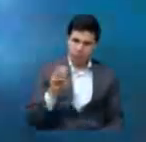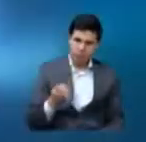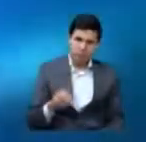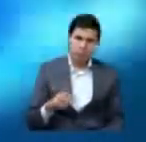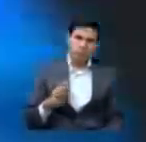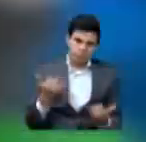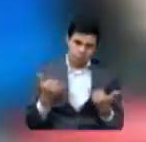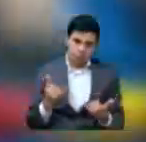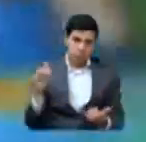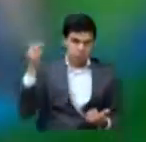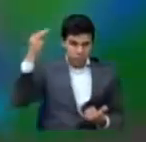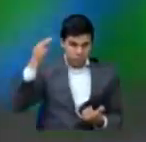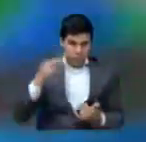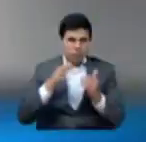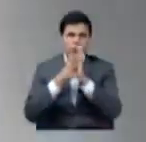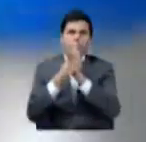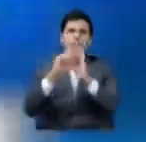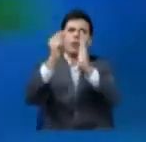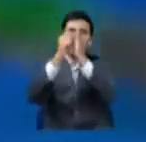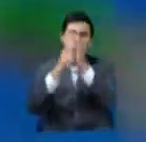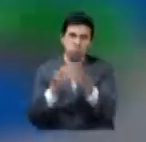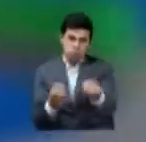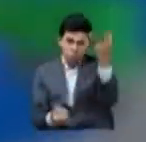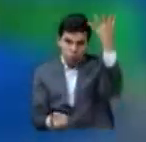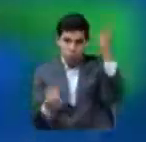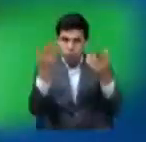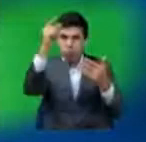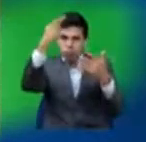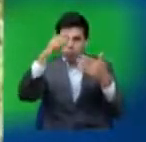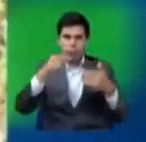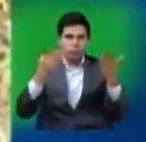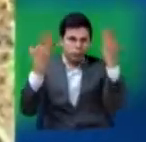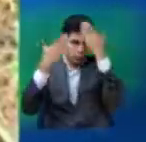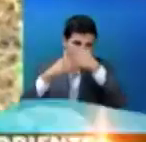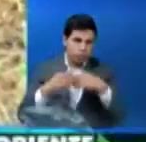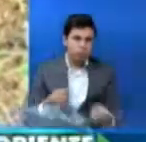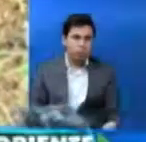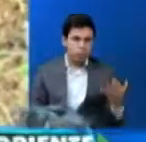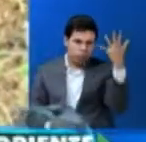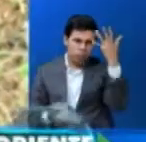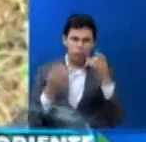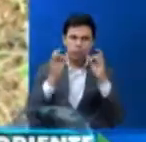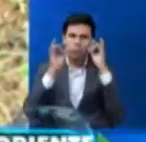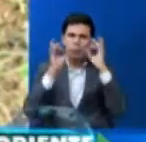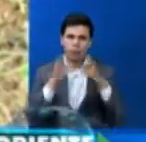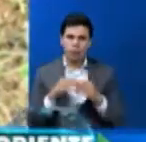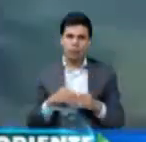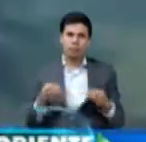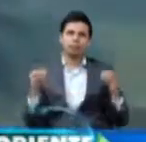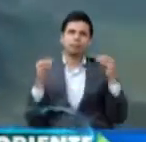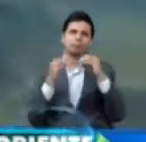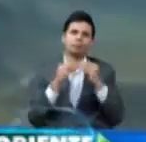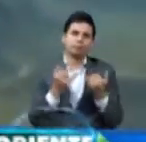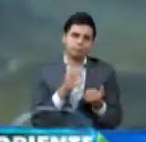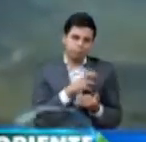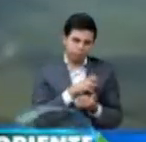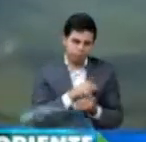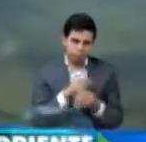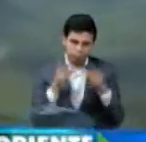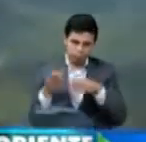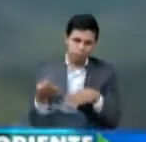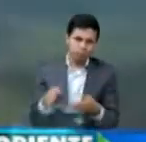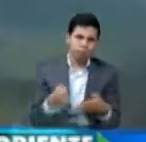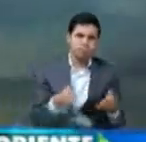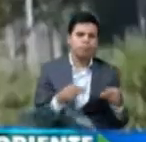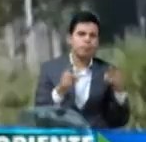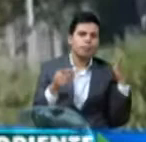del departamento ya son varias las víctimas que han dejado todas las minas antipersona. Y lamentablemente la mayoría de estas víctimas